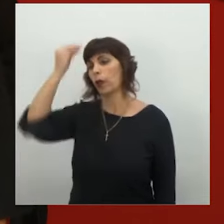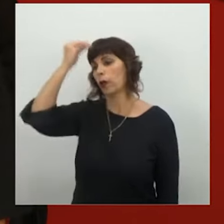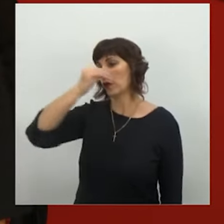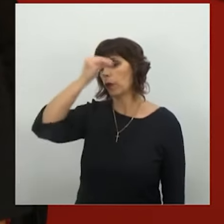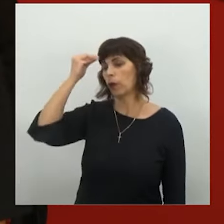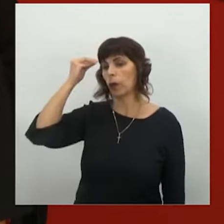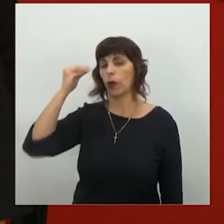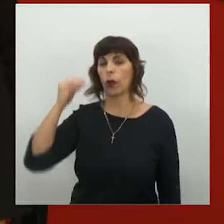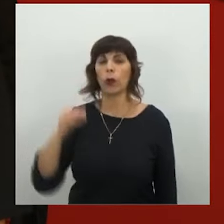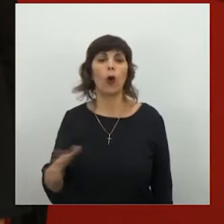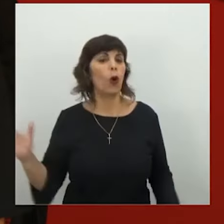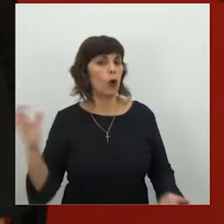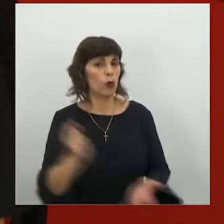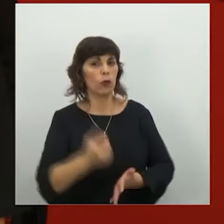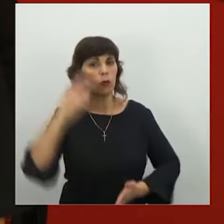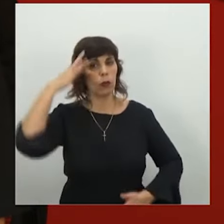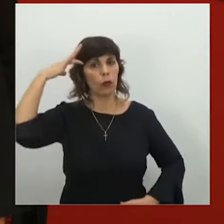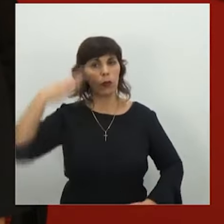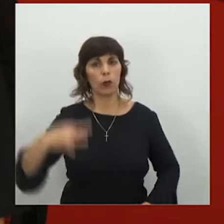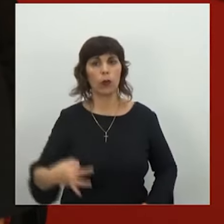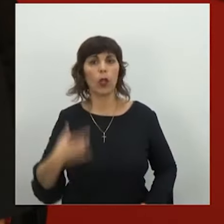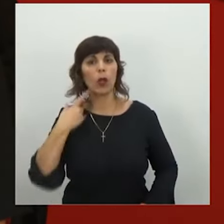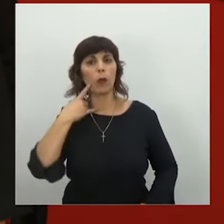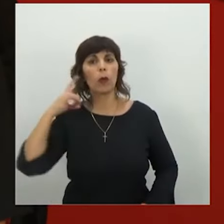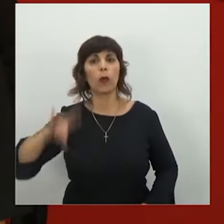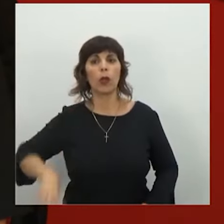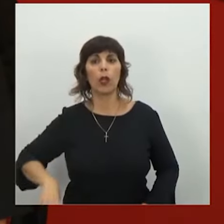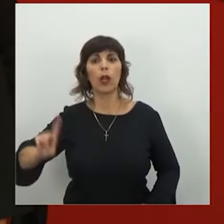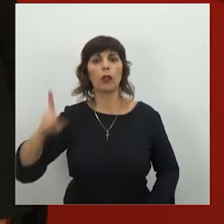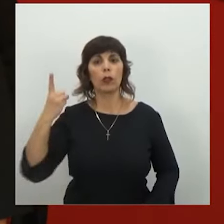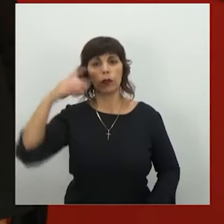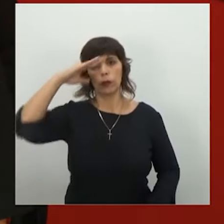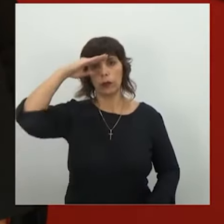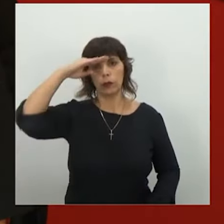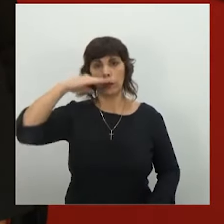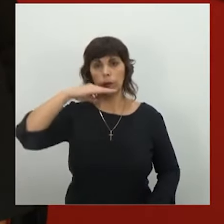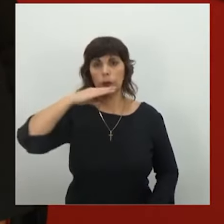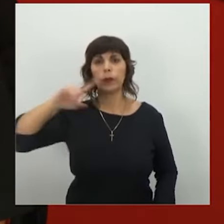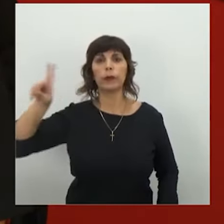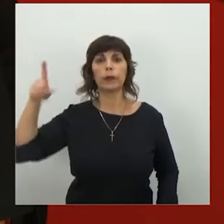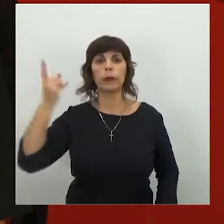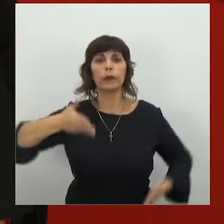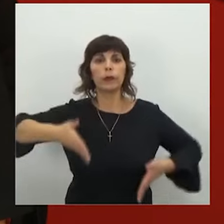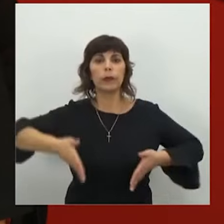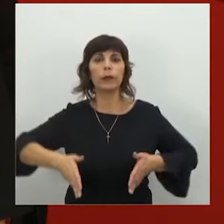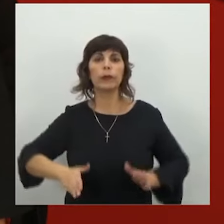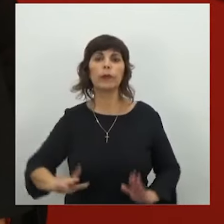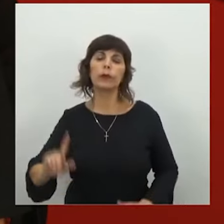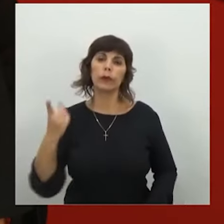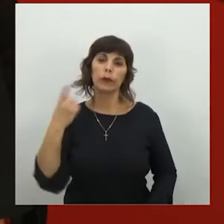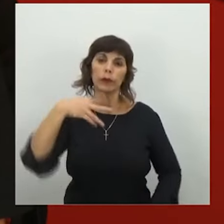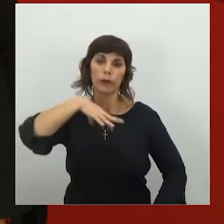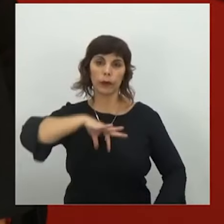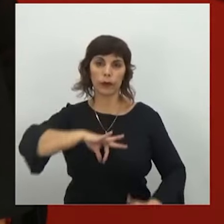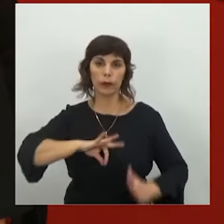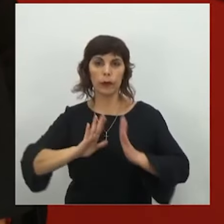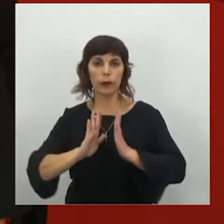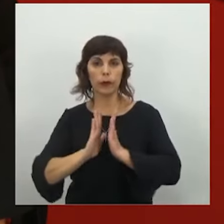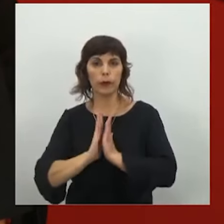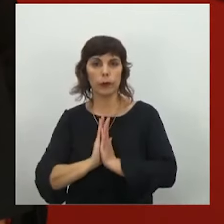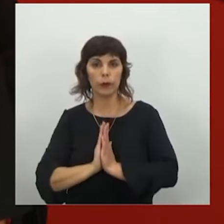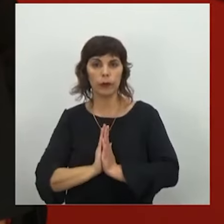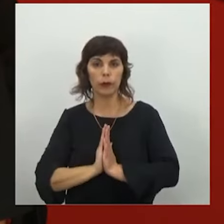todos nosotros creemos en Dios el Padre, Dios el Hijo y Dios